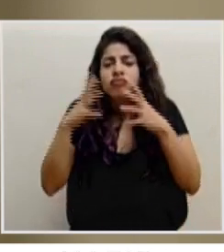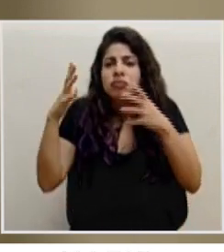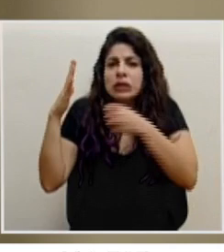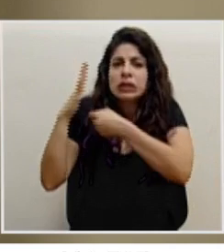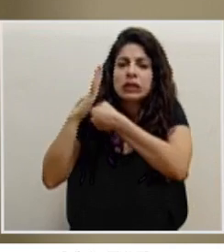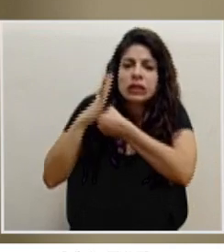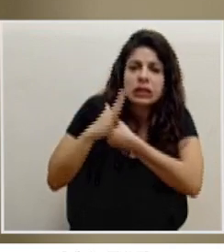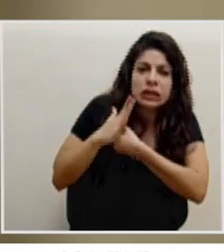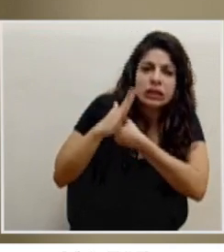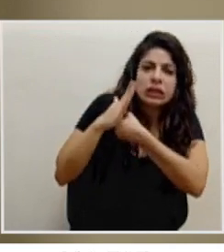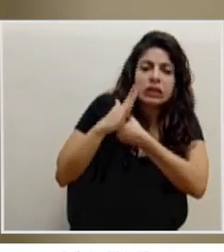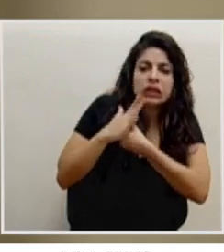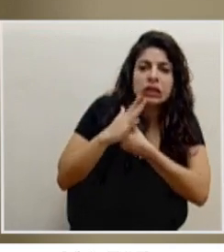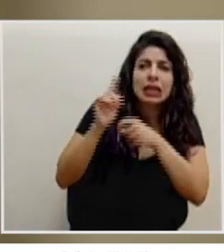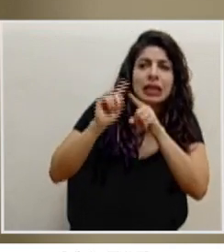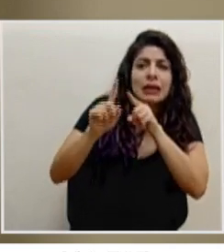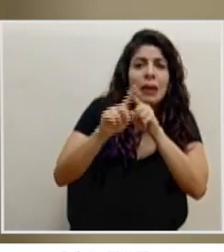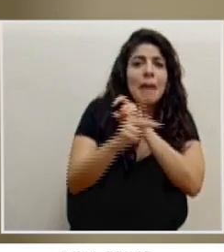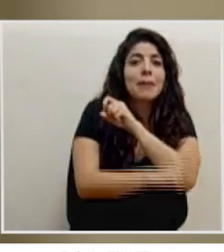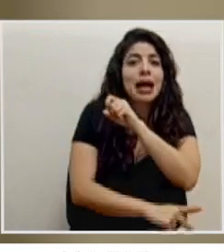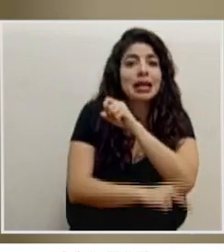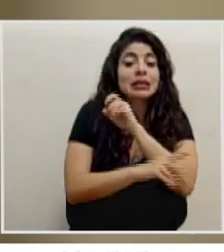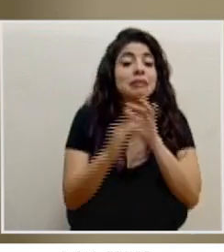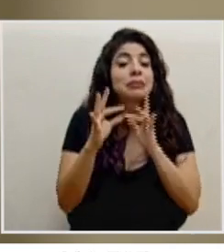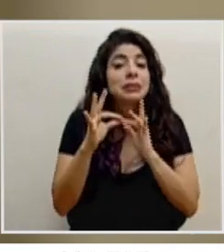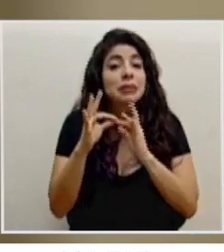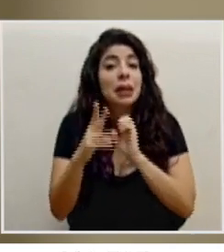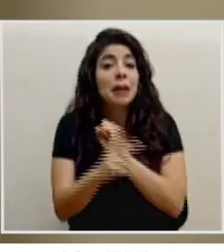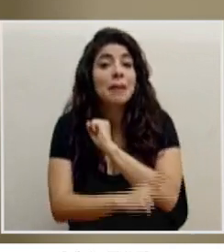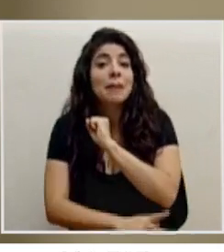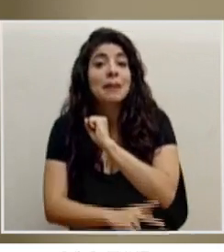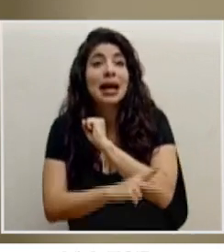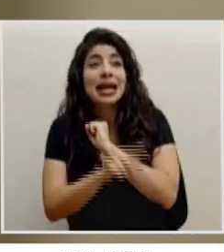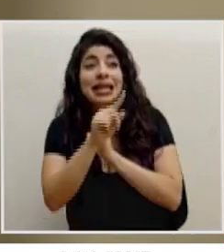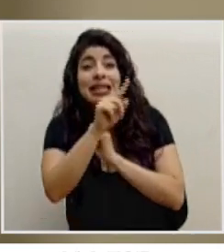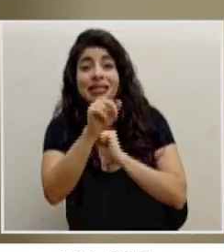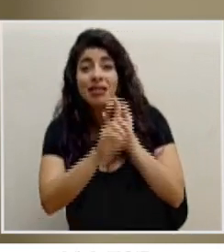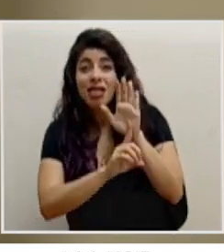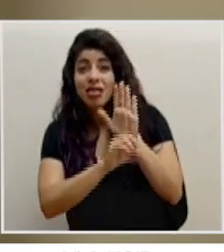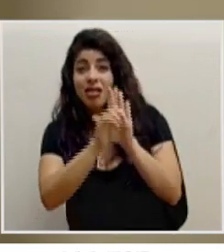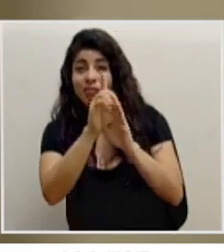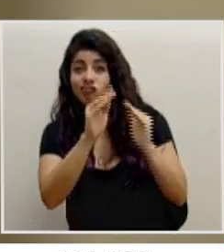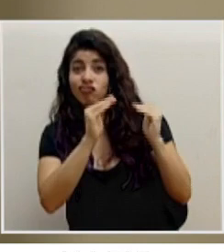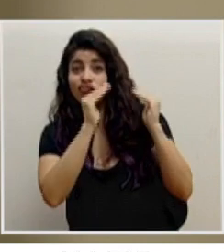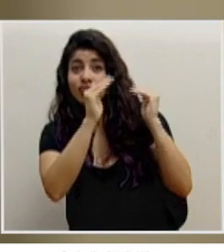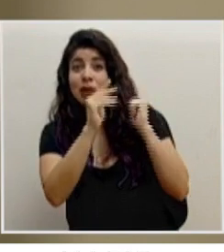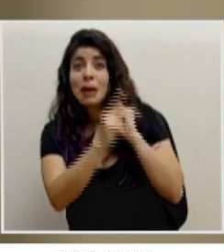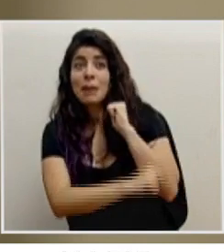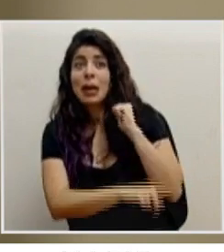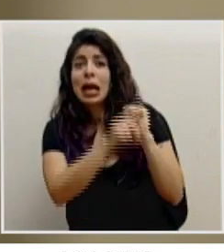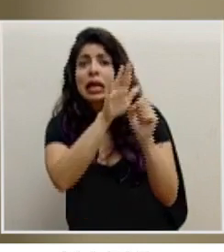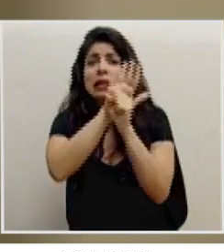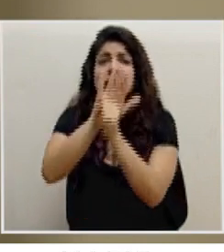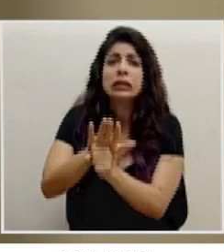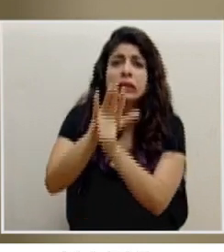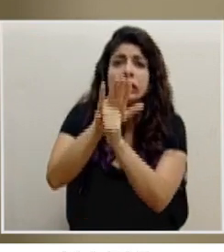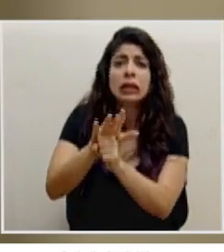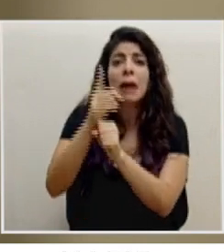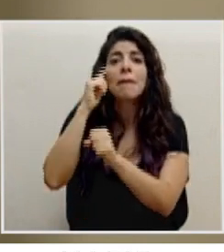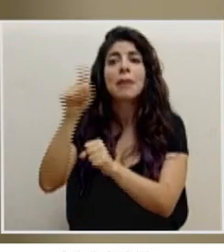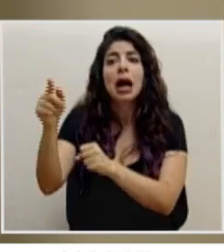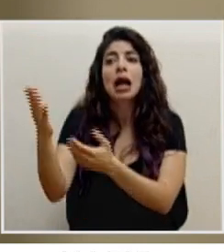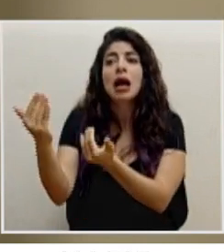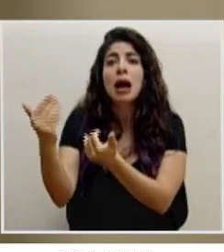presión, ¿verdad?, de los países, especialmente de los países más desarrollados, para agilizar también